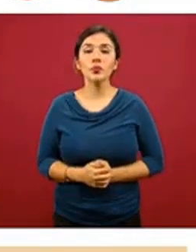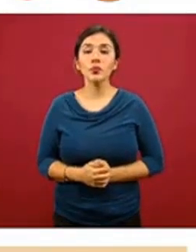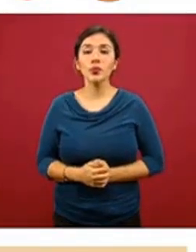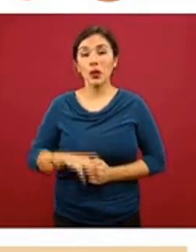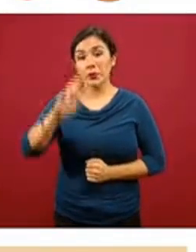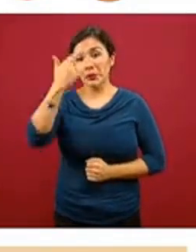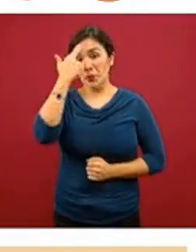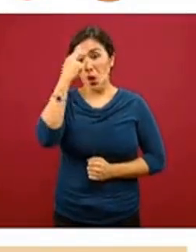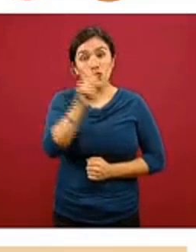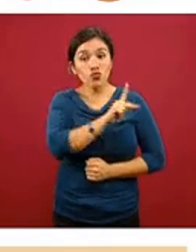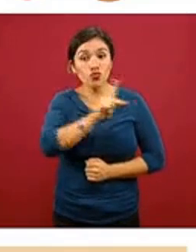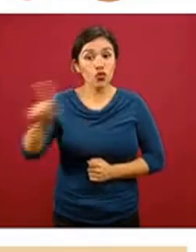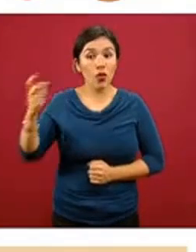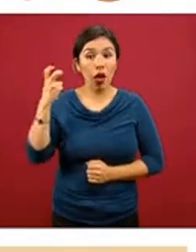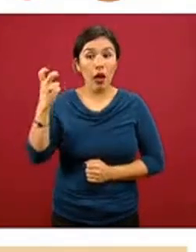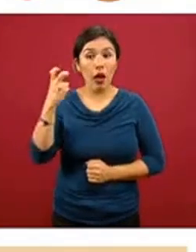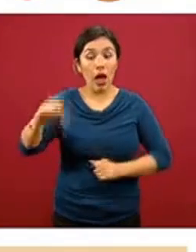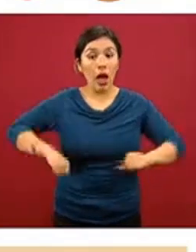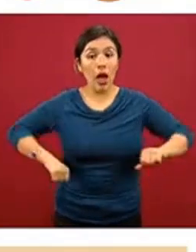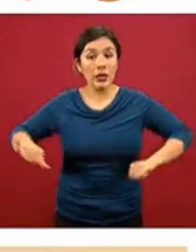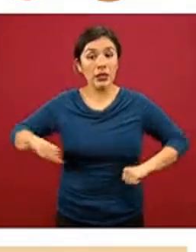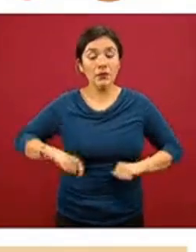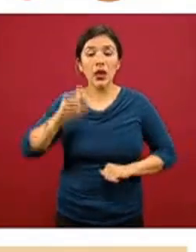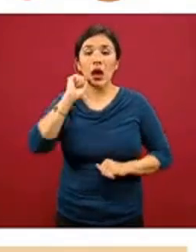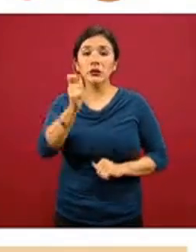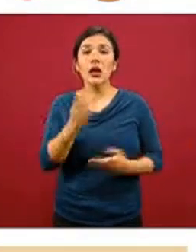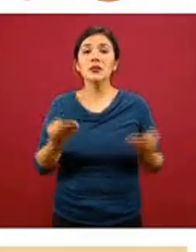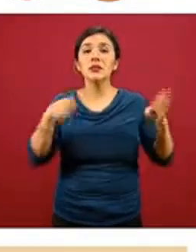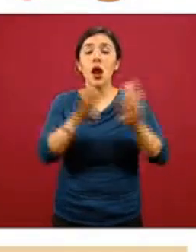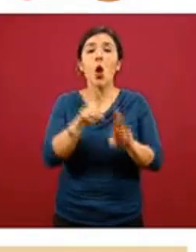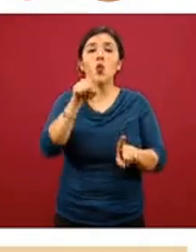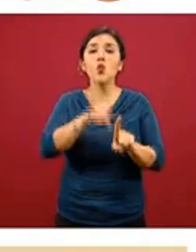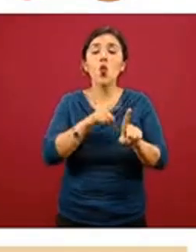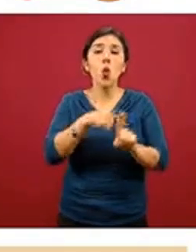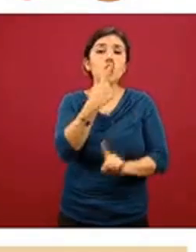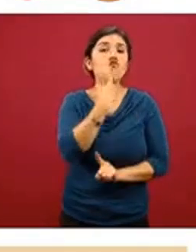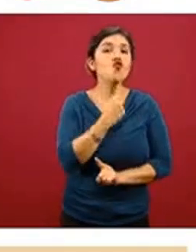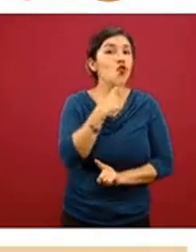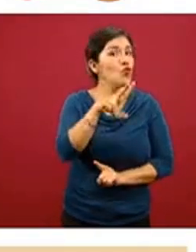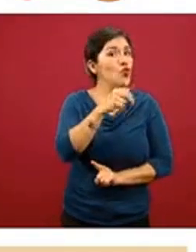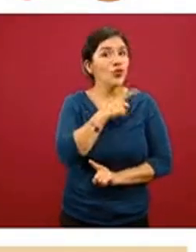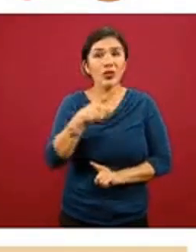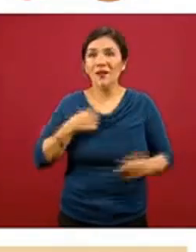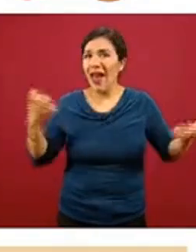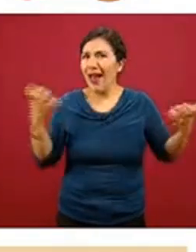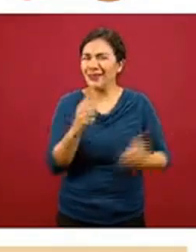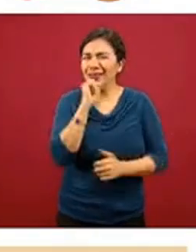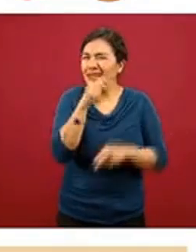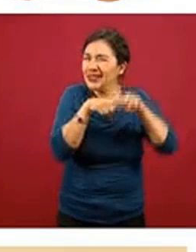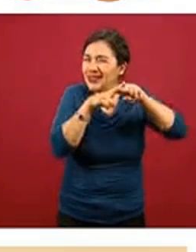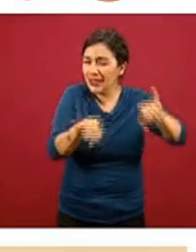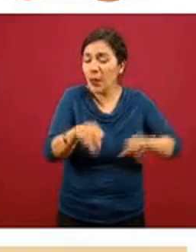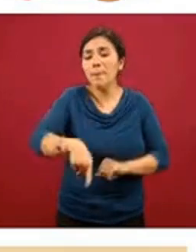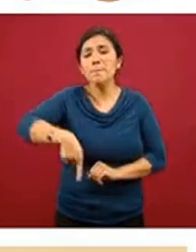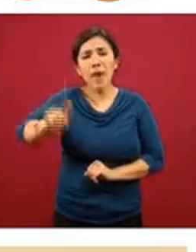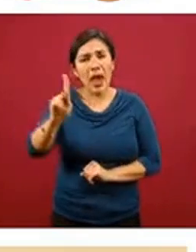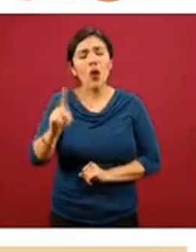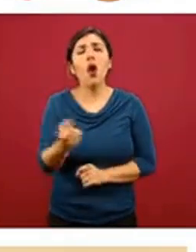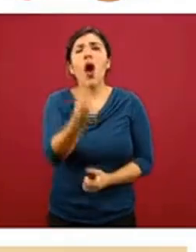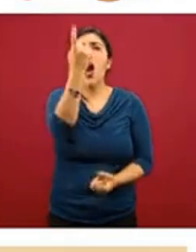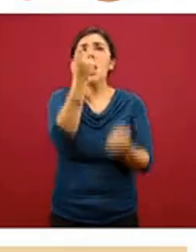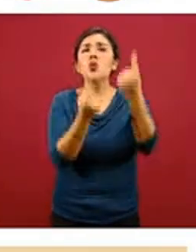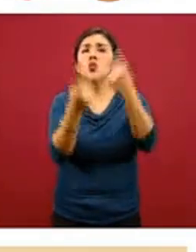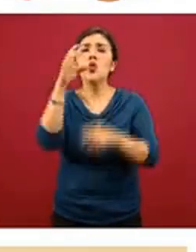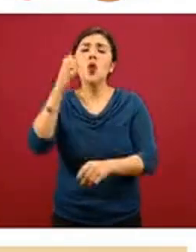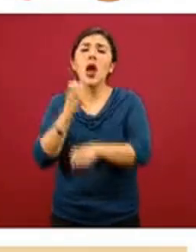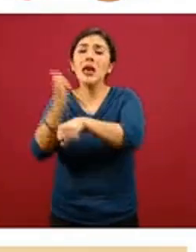diapositiva, recordando que todas estas actividades están cerradas en color rojo, no deben de llevarse a cabo, pero aquellas entidades federativas